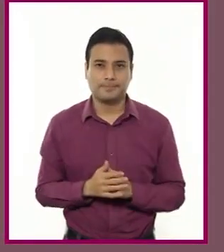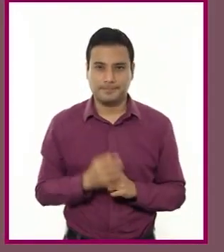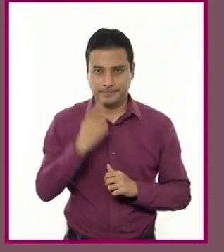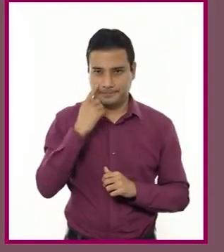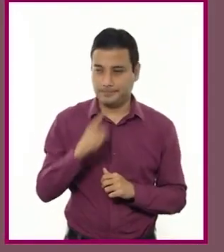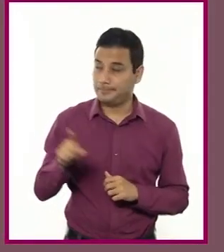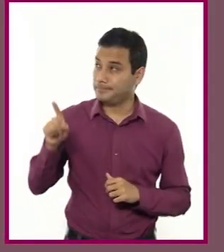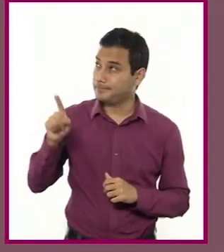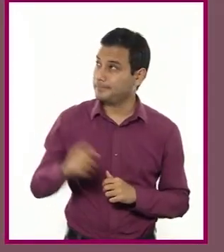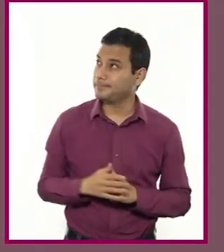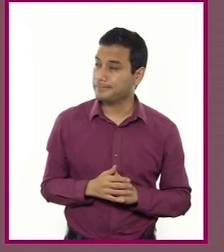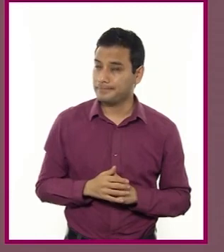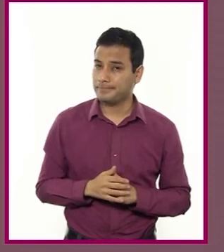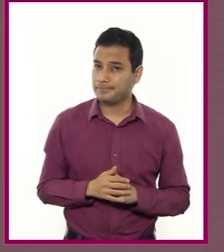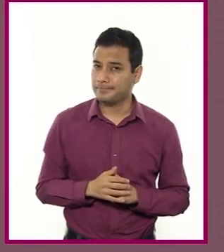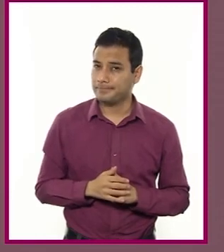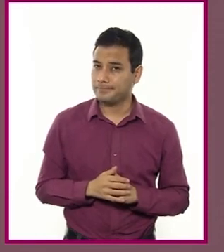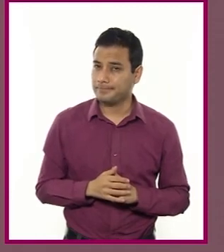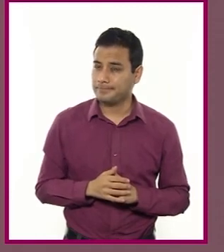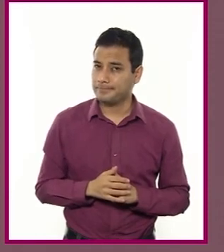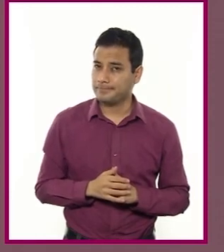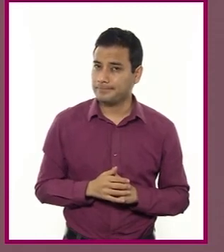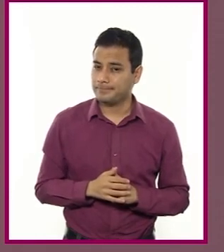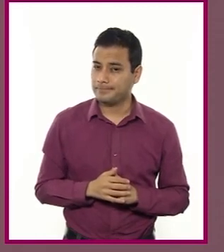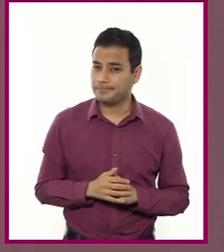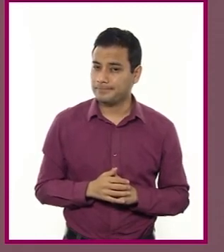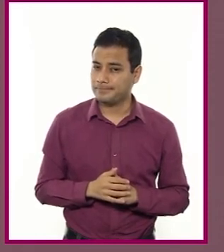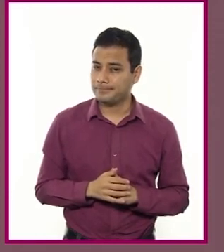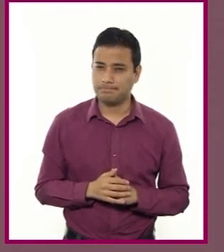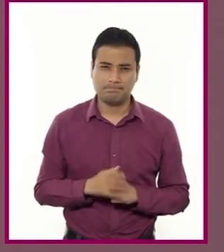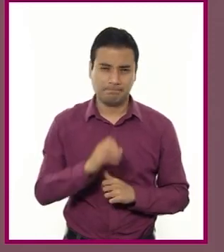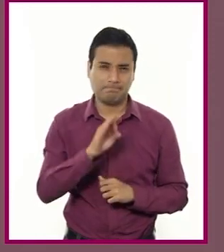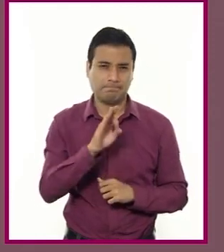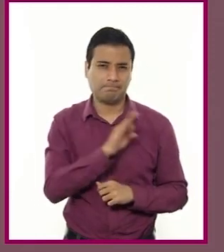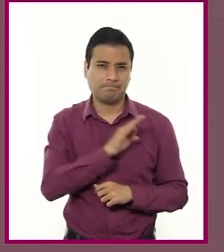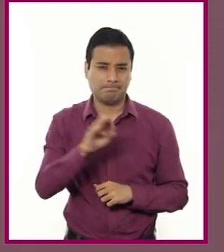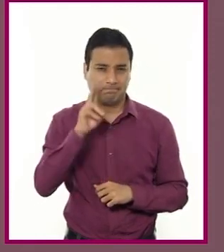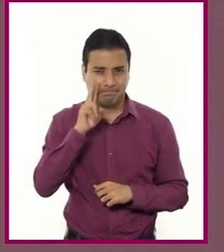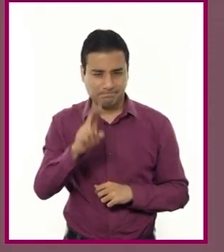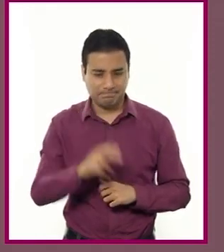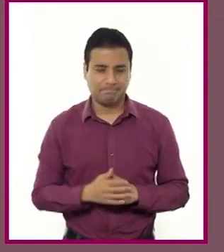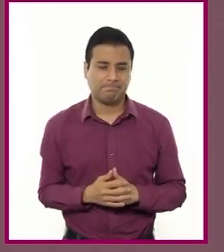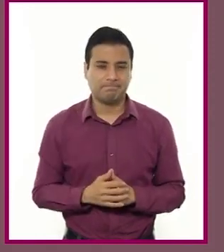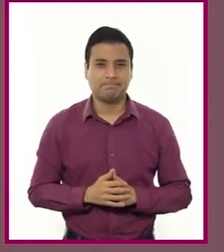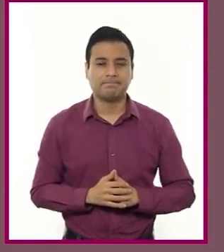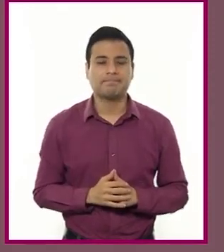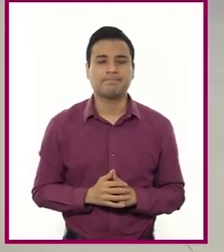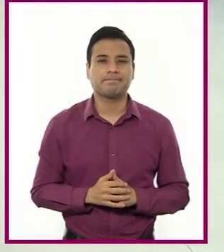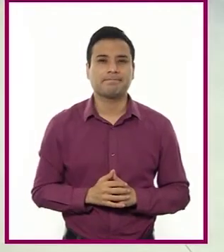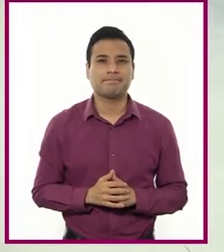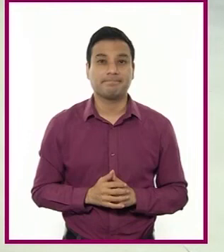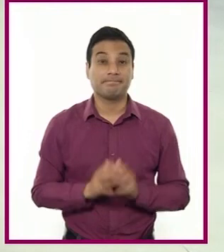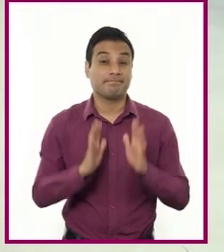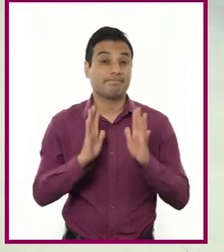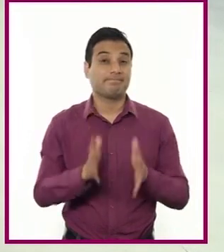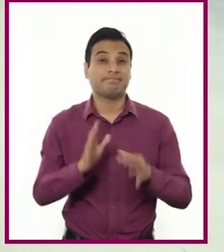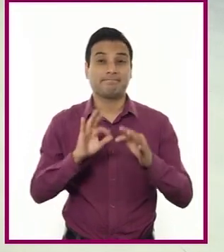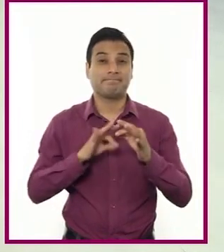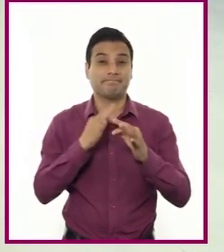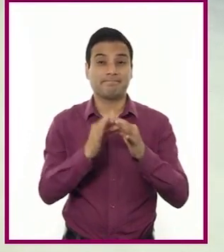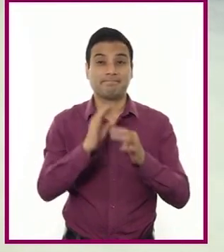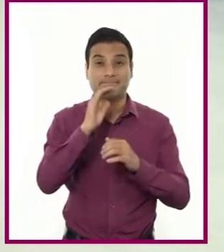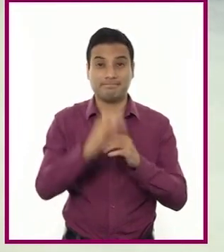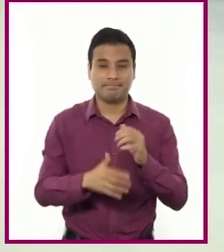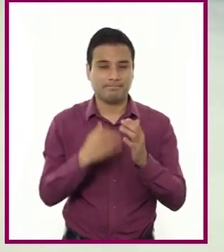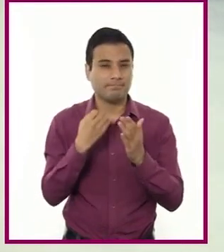recorrido virtual del exconvento de Tepozotlán, sede del Museo Nacional del Virreinato. ¡Listo! Terminamos.